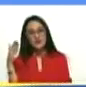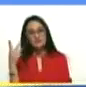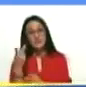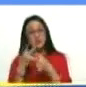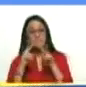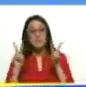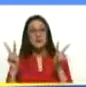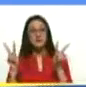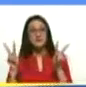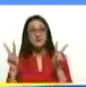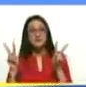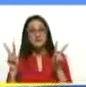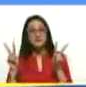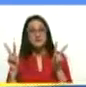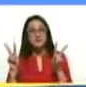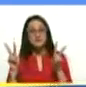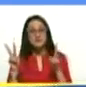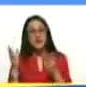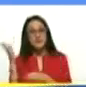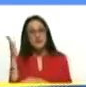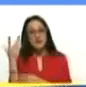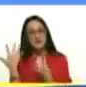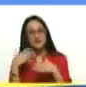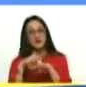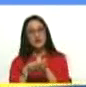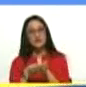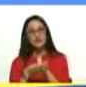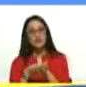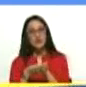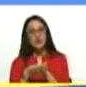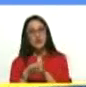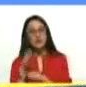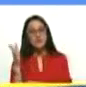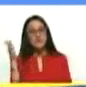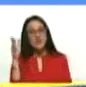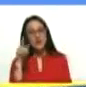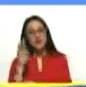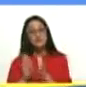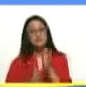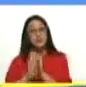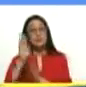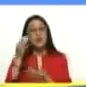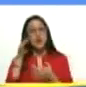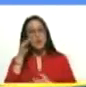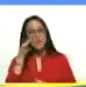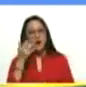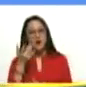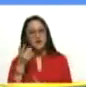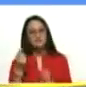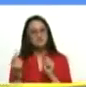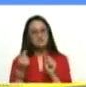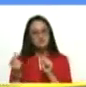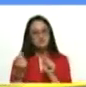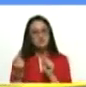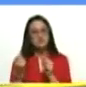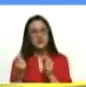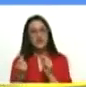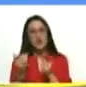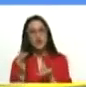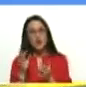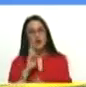paz, la bandera de la integración, la bandera de la prosperidad humana, la bandera del diálogo de civilizaciones, del diálogo